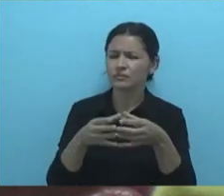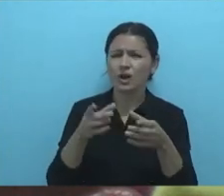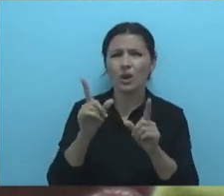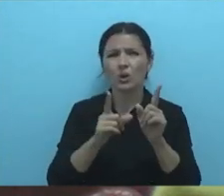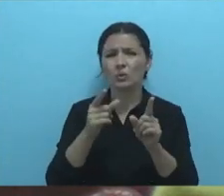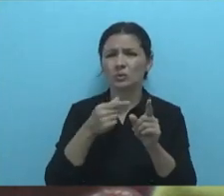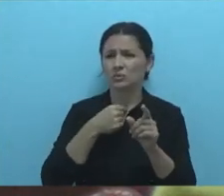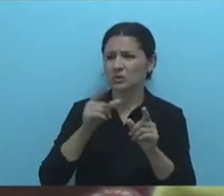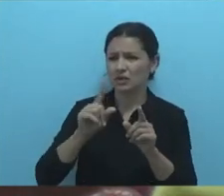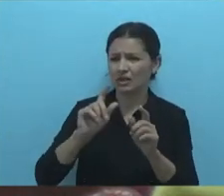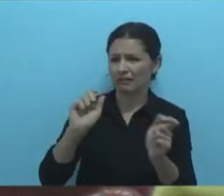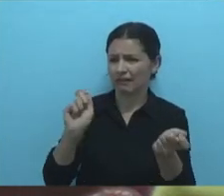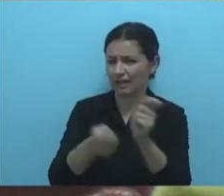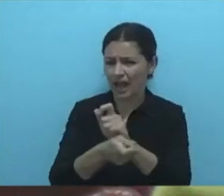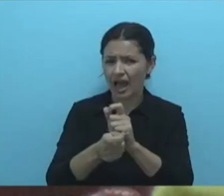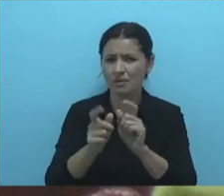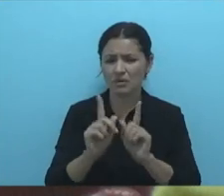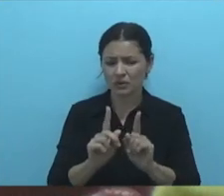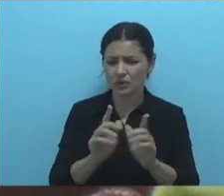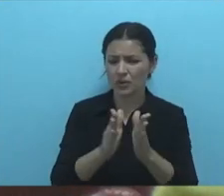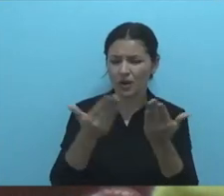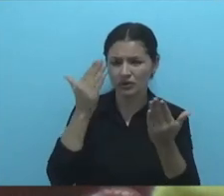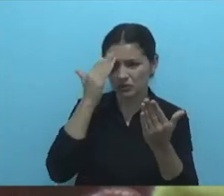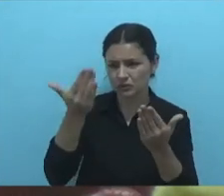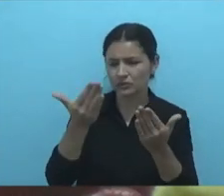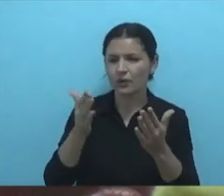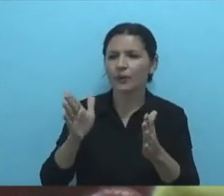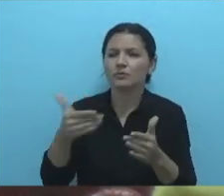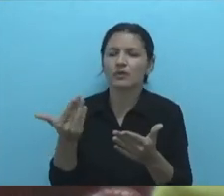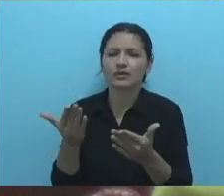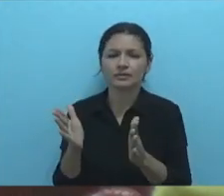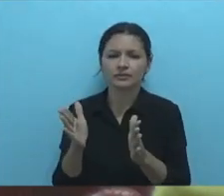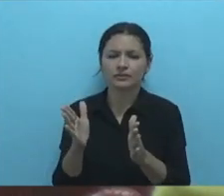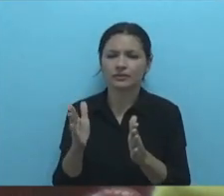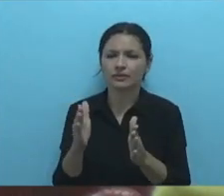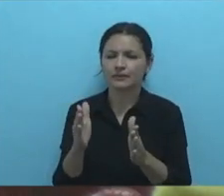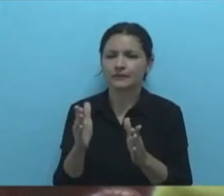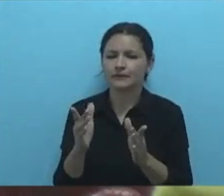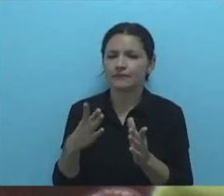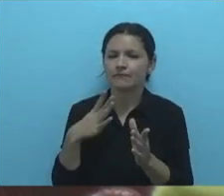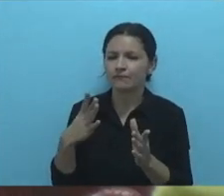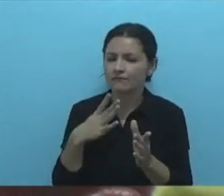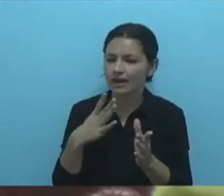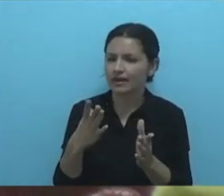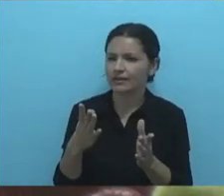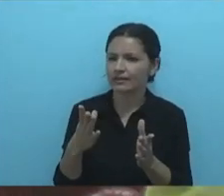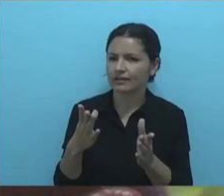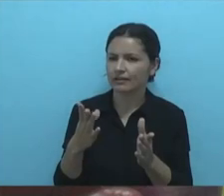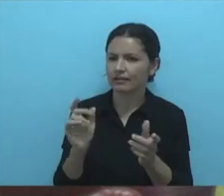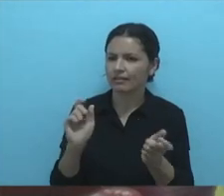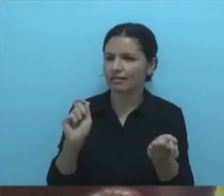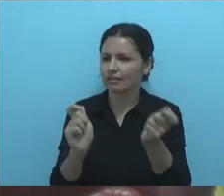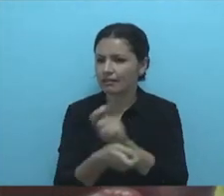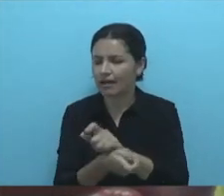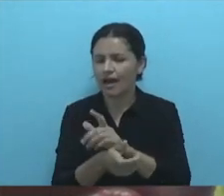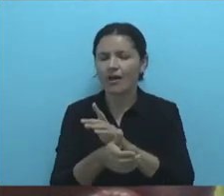cambie que quiere que esta Constitución se mantenga siempre y por eso no pudimos nunca reformarla hasta el momento por eso